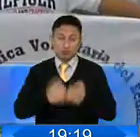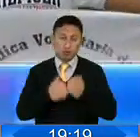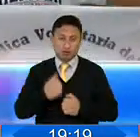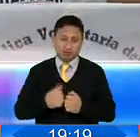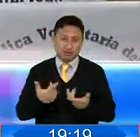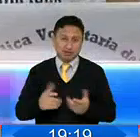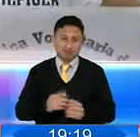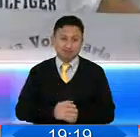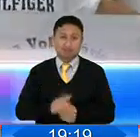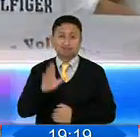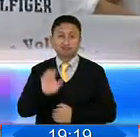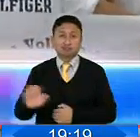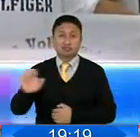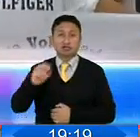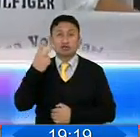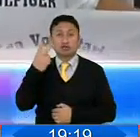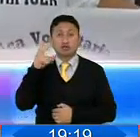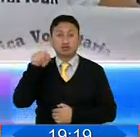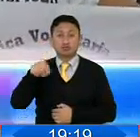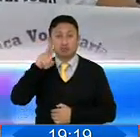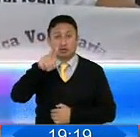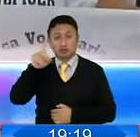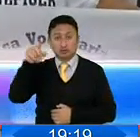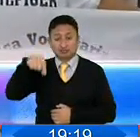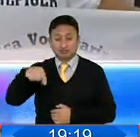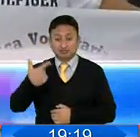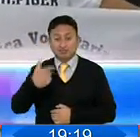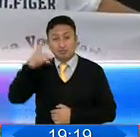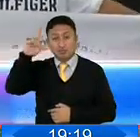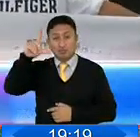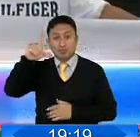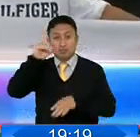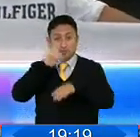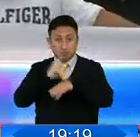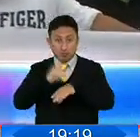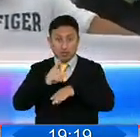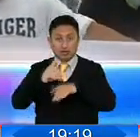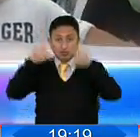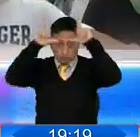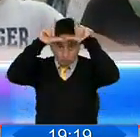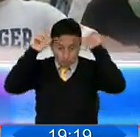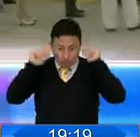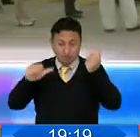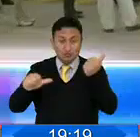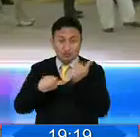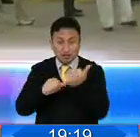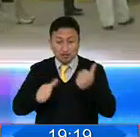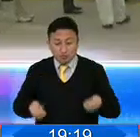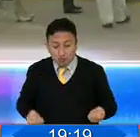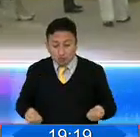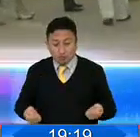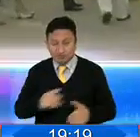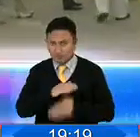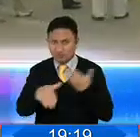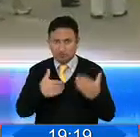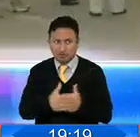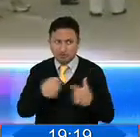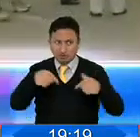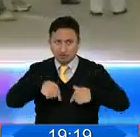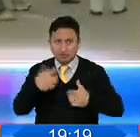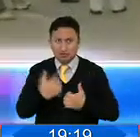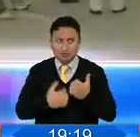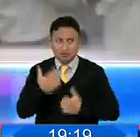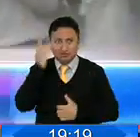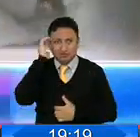también para enero 2021. Tanto camilleros, médicos, los de vengantes, las auxiliares, enfermeras, todos estamos